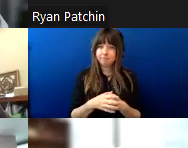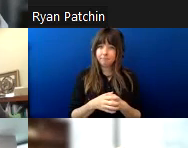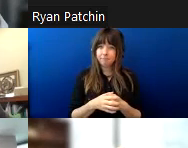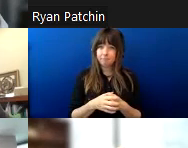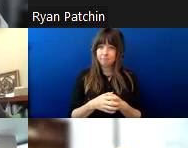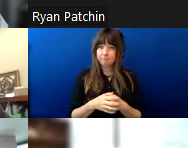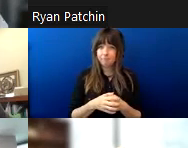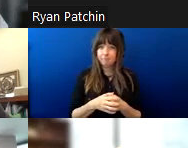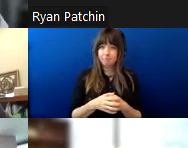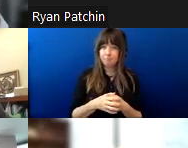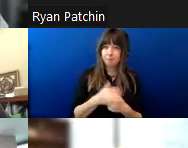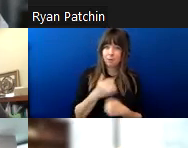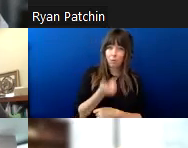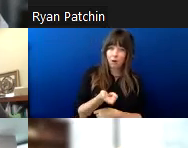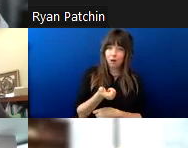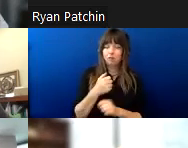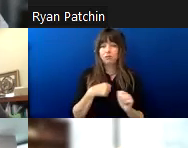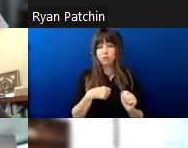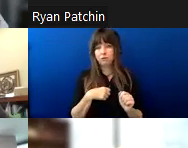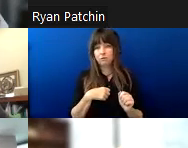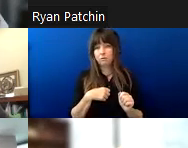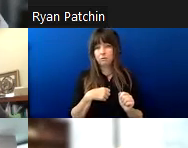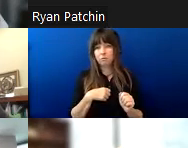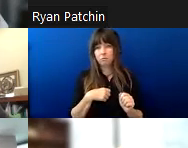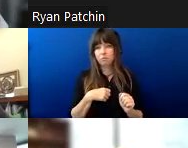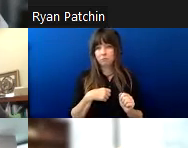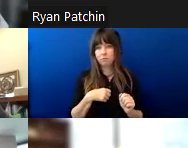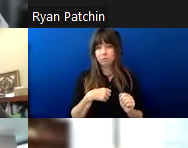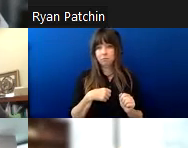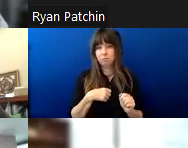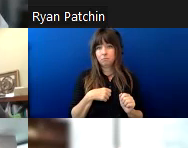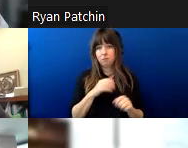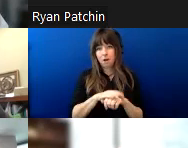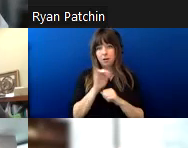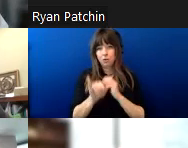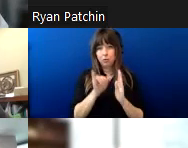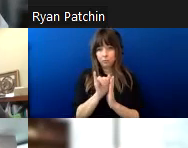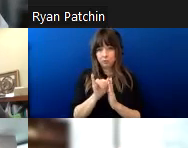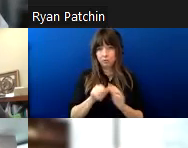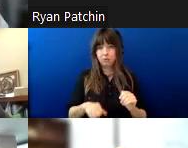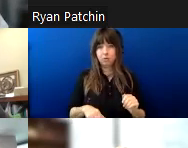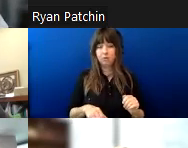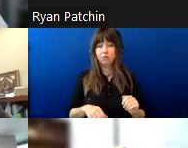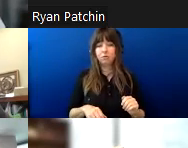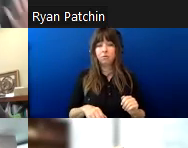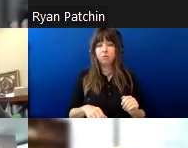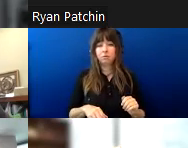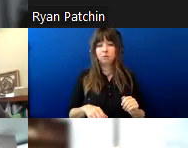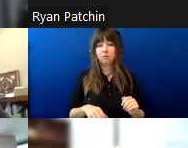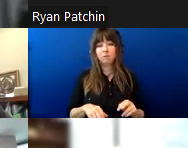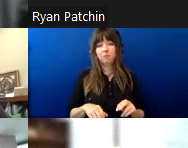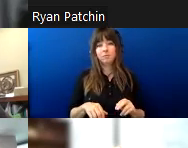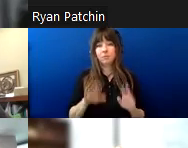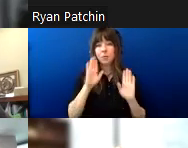View these videos, which are going to be available in estos videos que van a estar disponibles en YouTube.